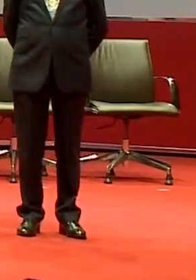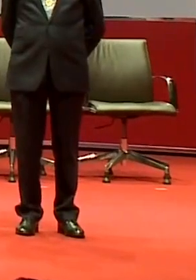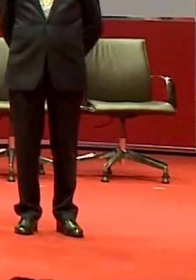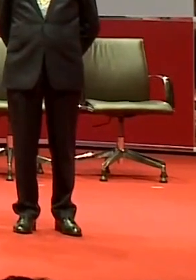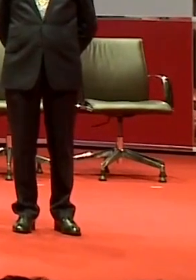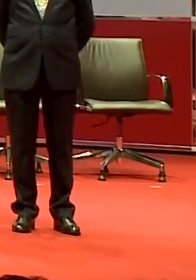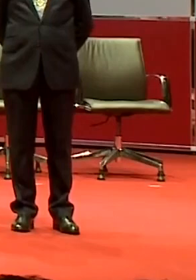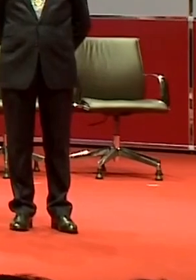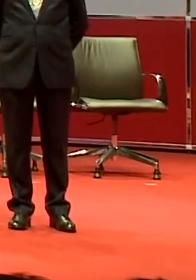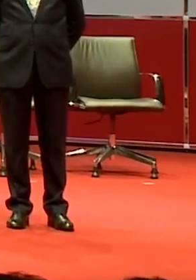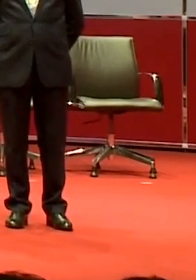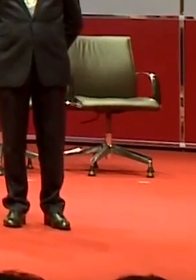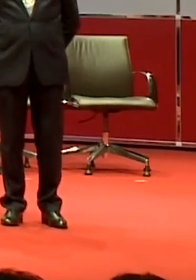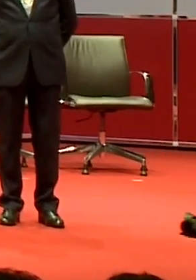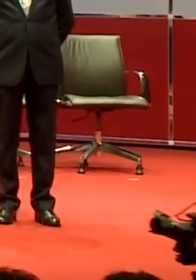¡Gracias!